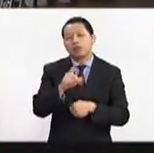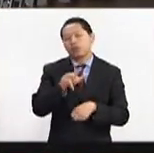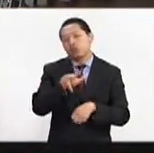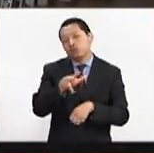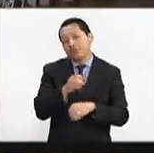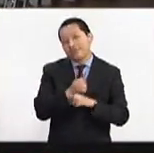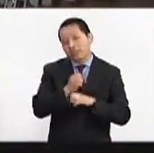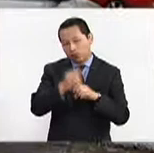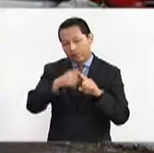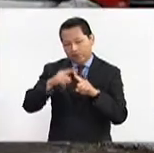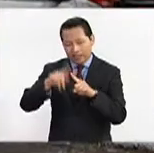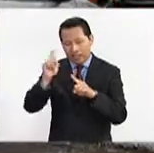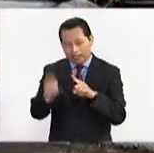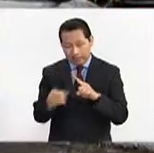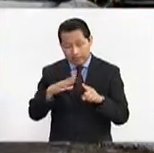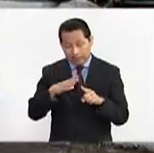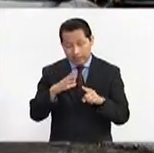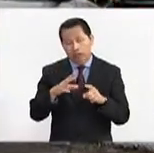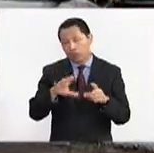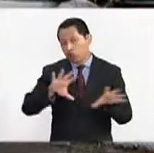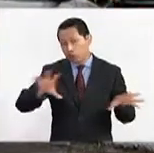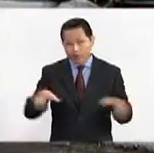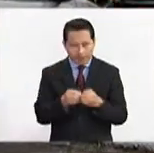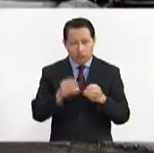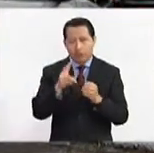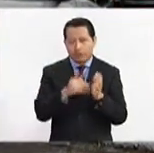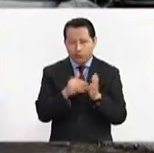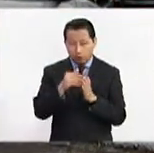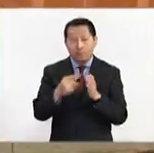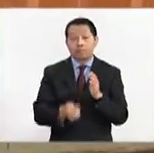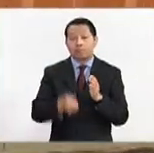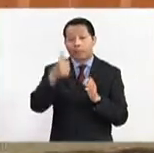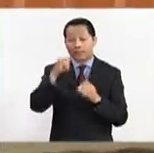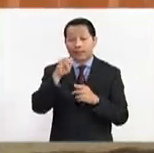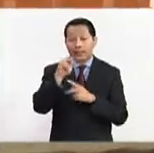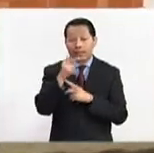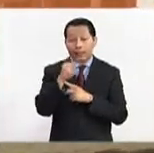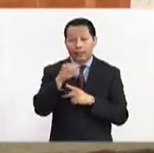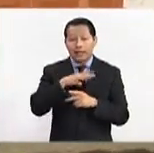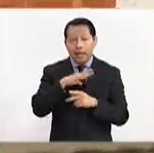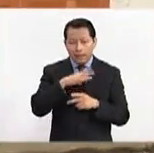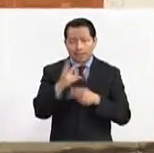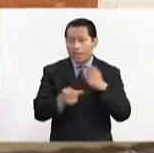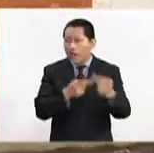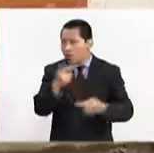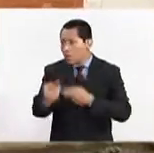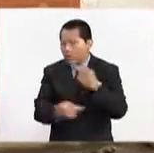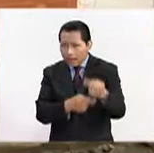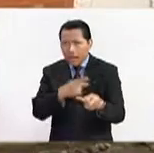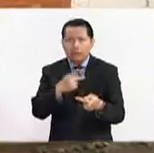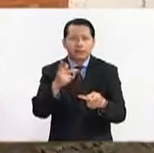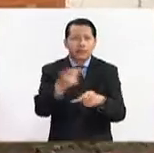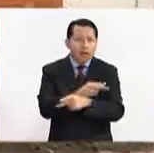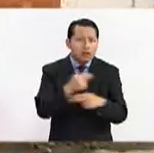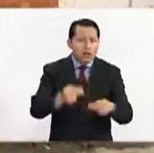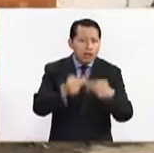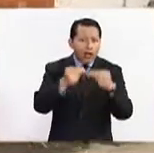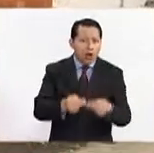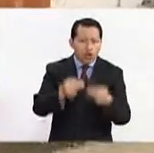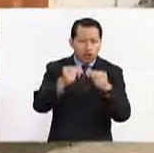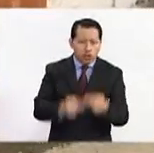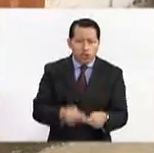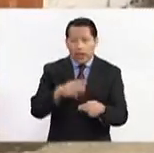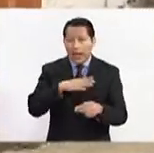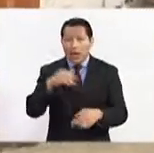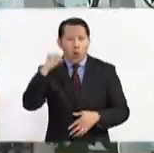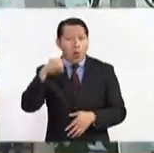muestra representativa de 2 millones. Por primera vez en su historia, el INEGI realizó una encuesta por las afectaciones de un desastre natural en la que se